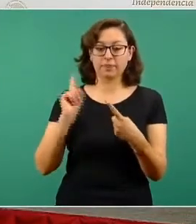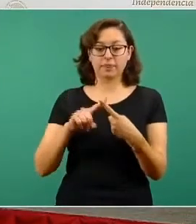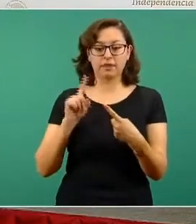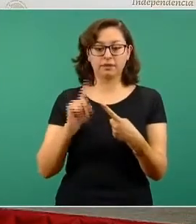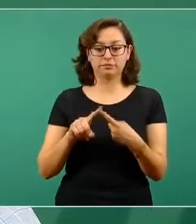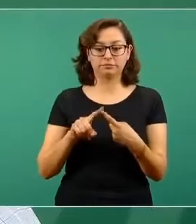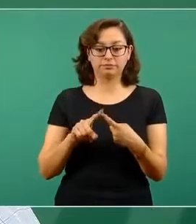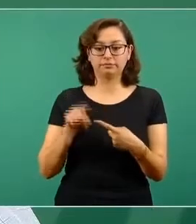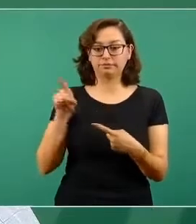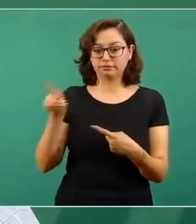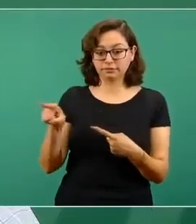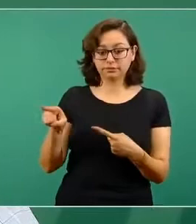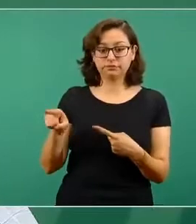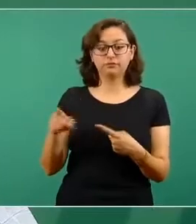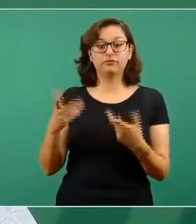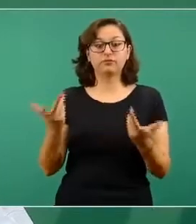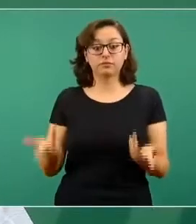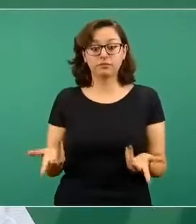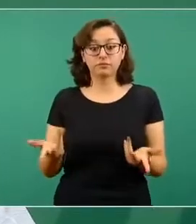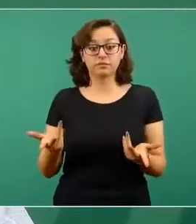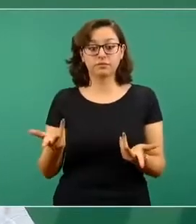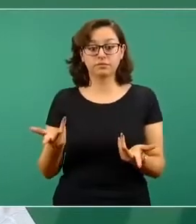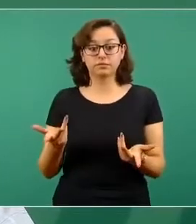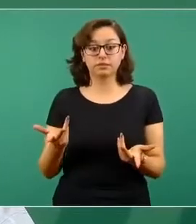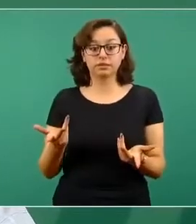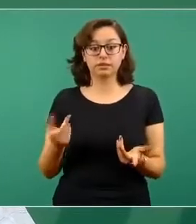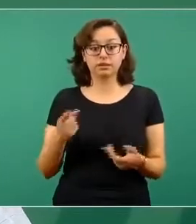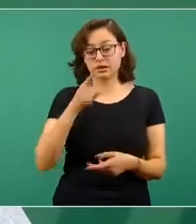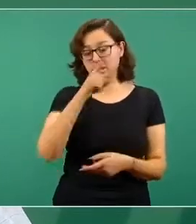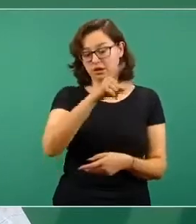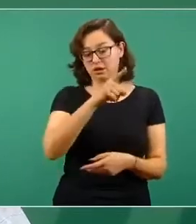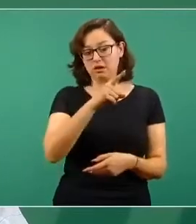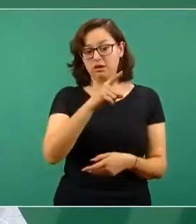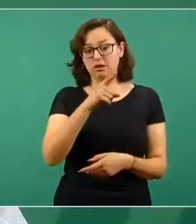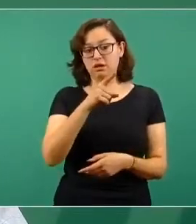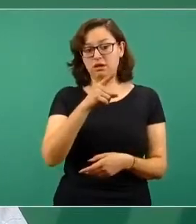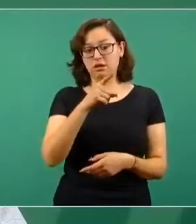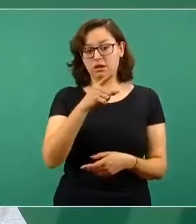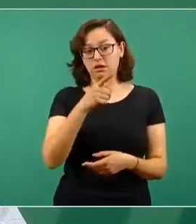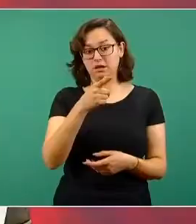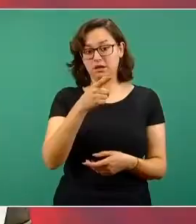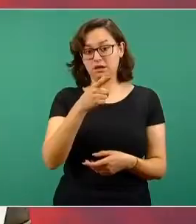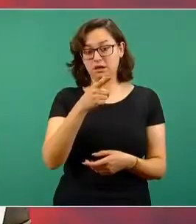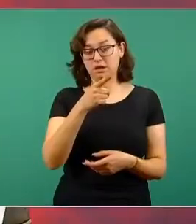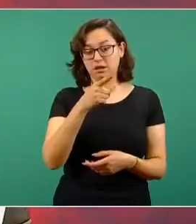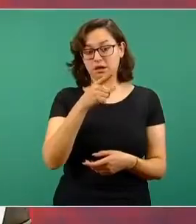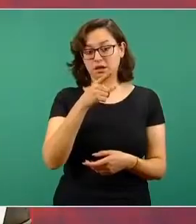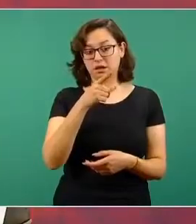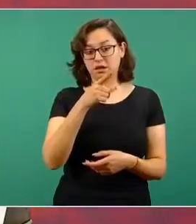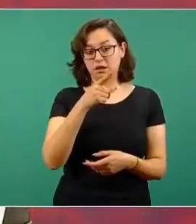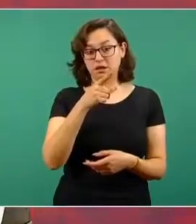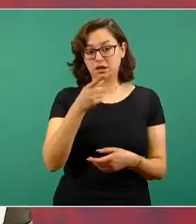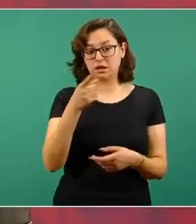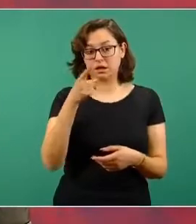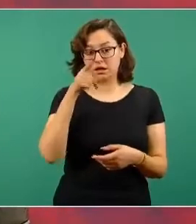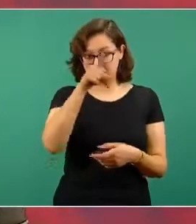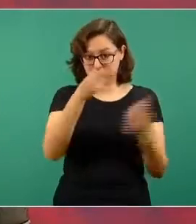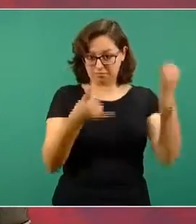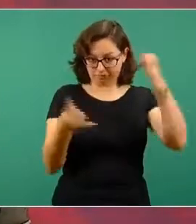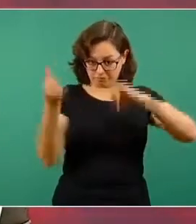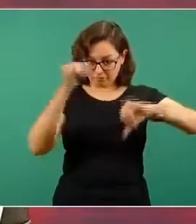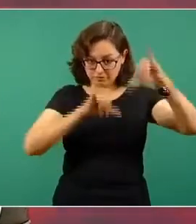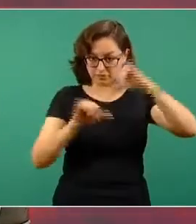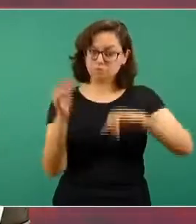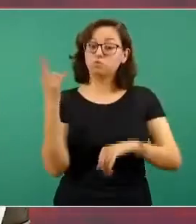Uno, primeramente la declaratoria oficial que hizo la misma el mismo órgano oficial